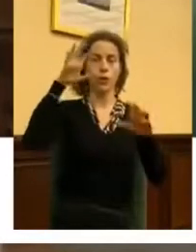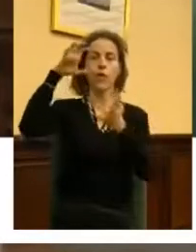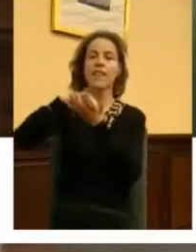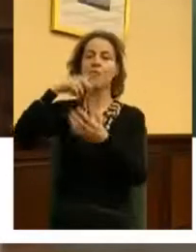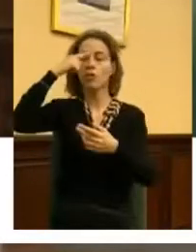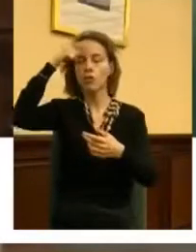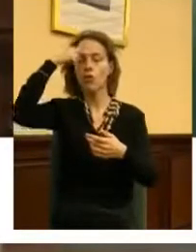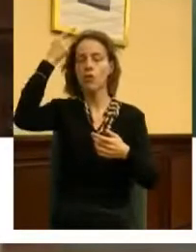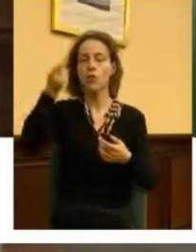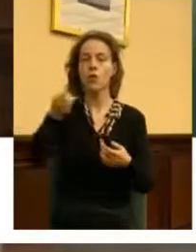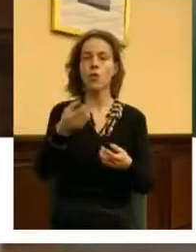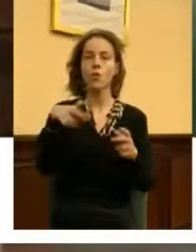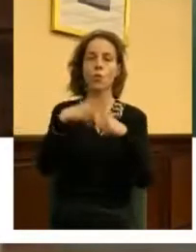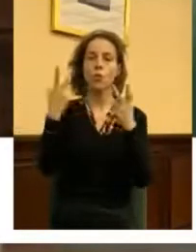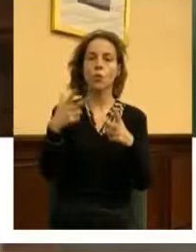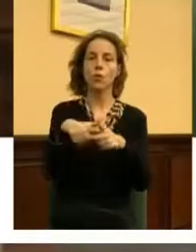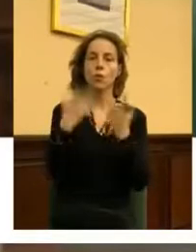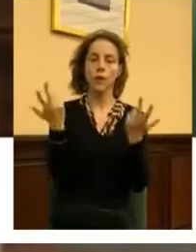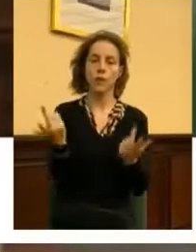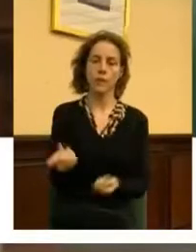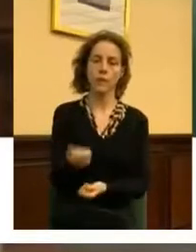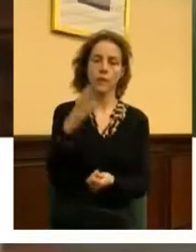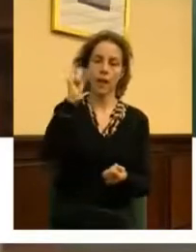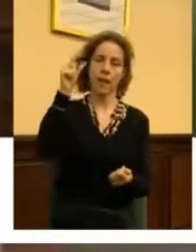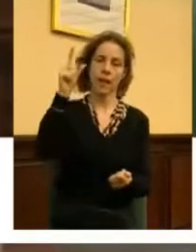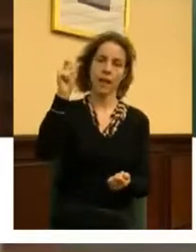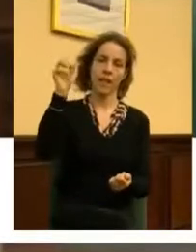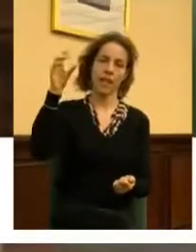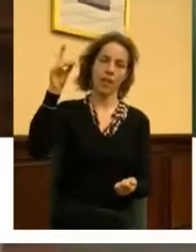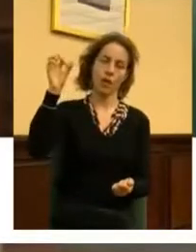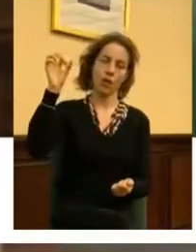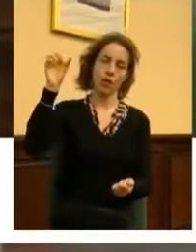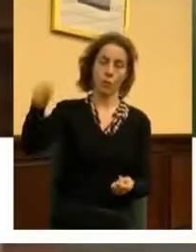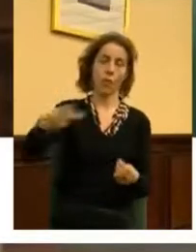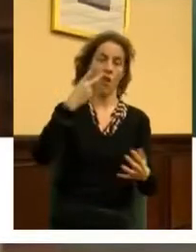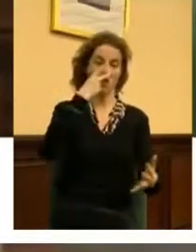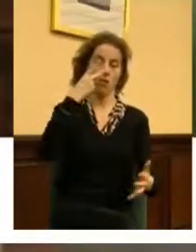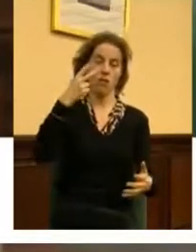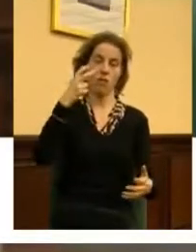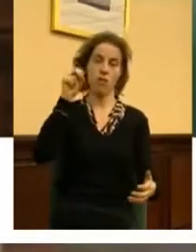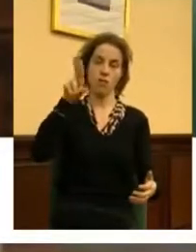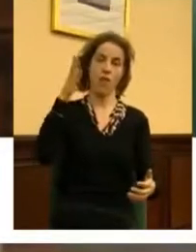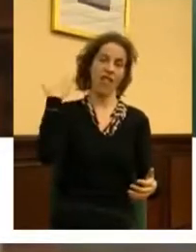Sociocultural Caleidoscopio, año 2008. Hablamos de hace 12 años.